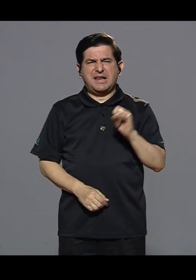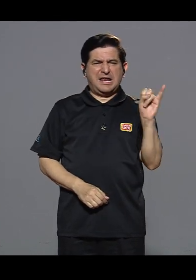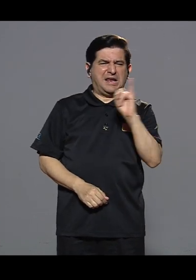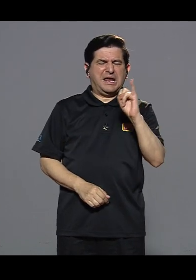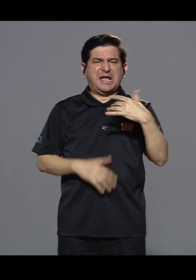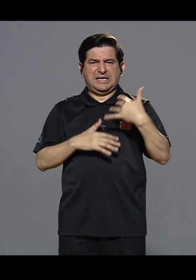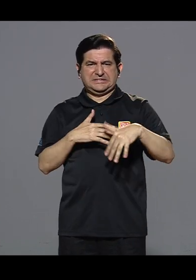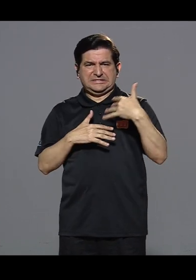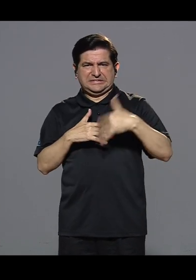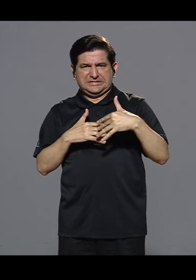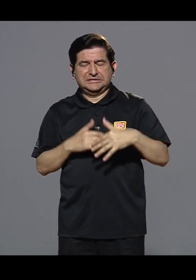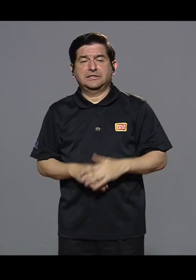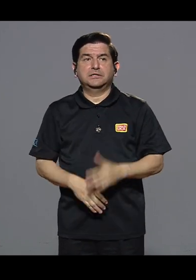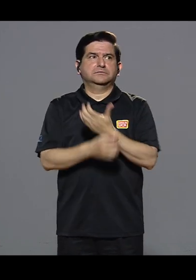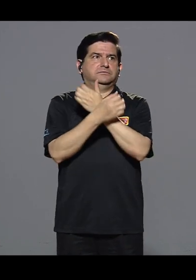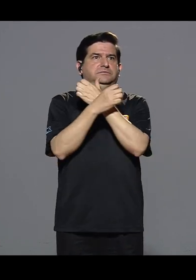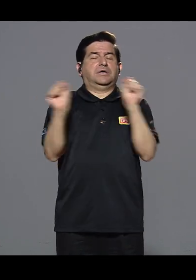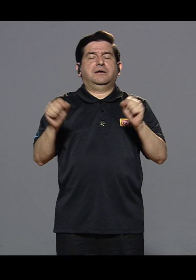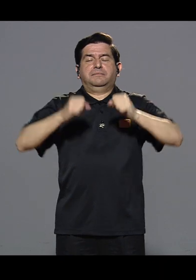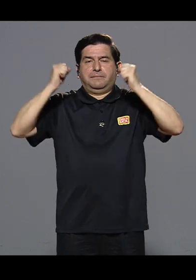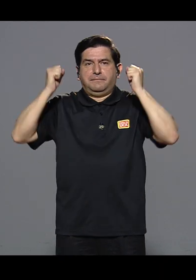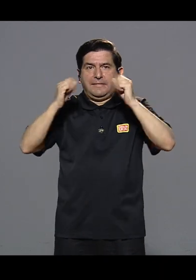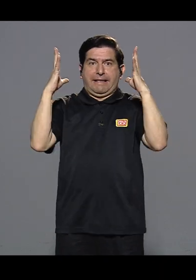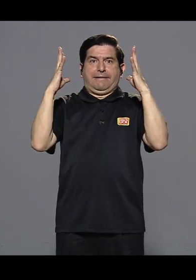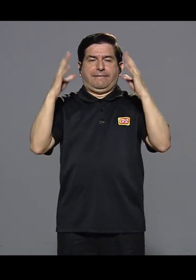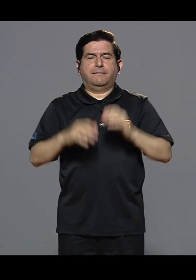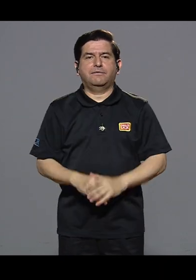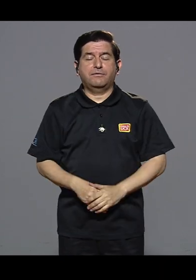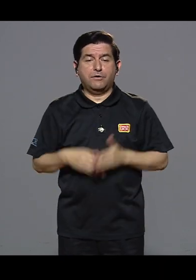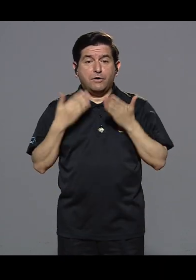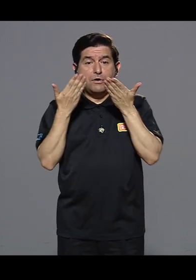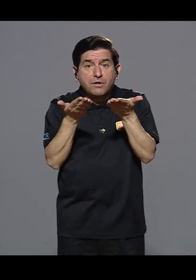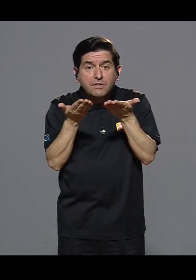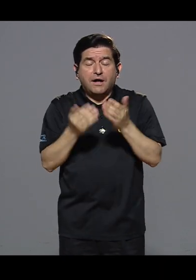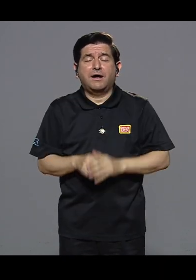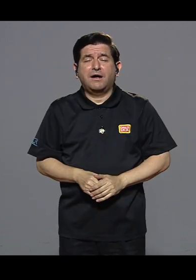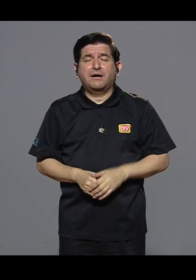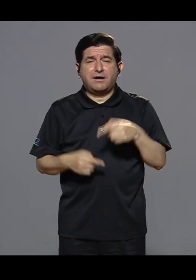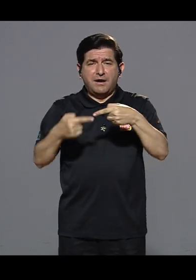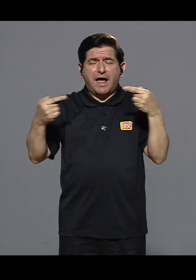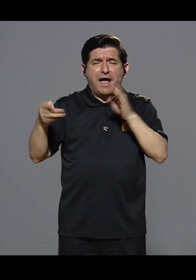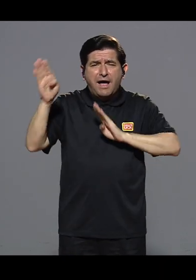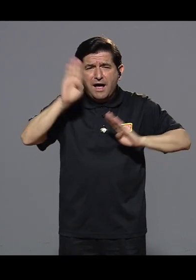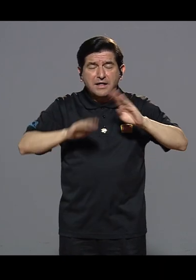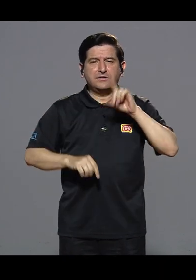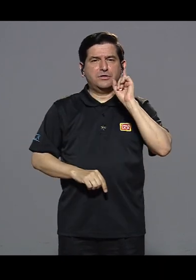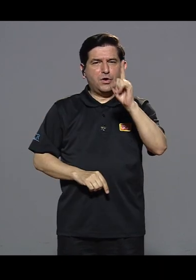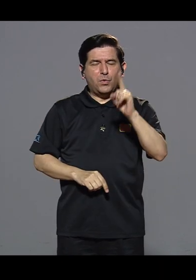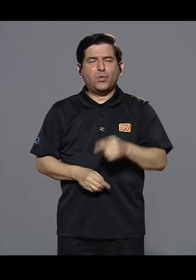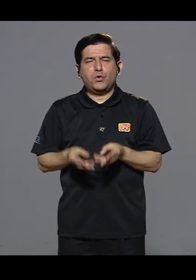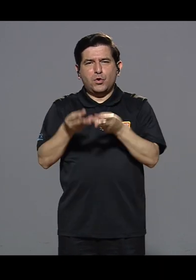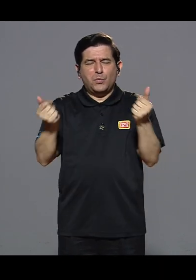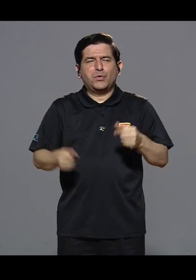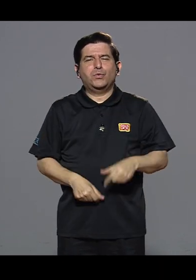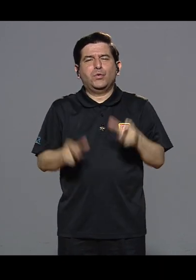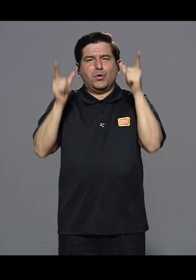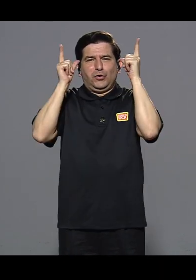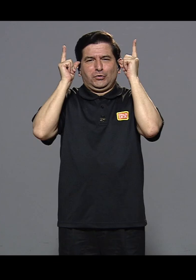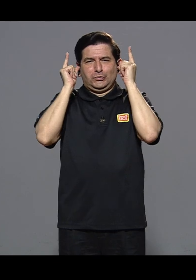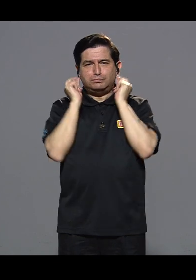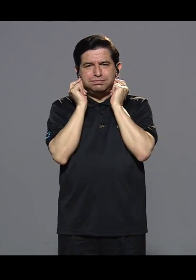en la sangre. Se salvó por milagro y le dieron unos antibióticos y uno de ellos le provocó la